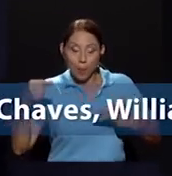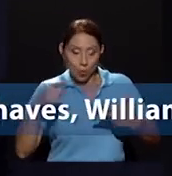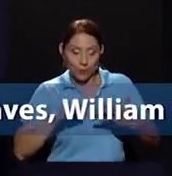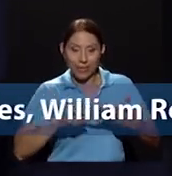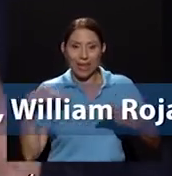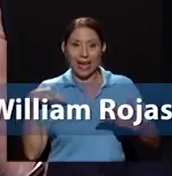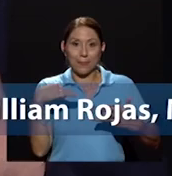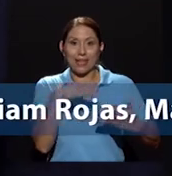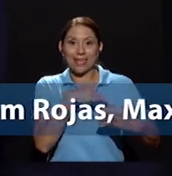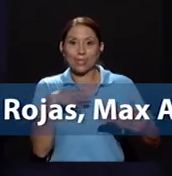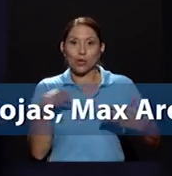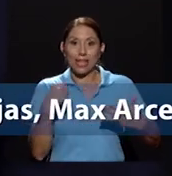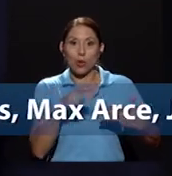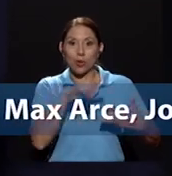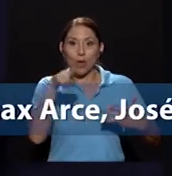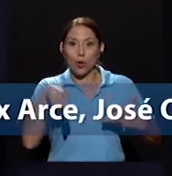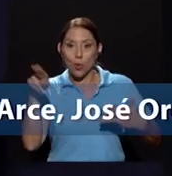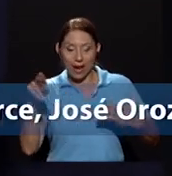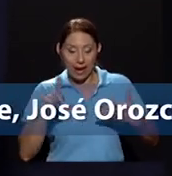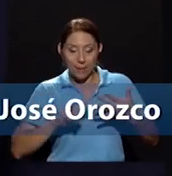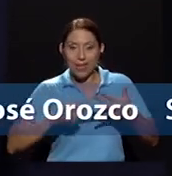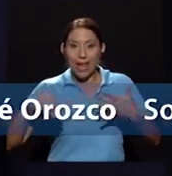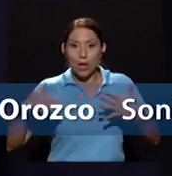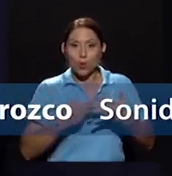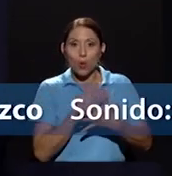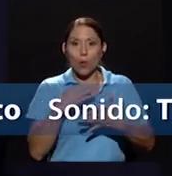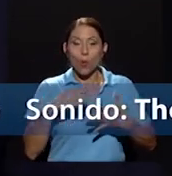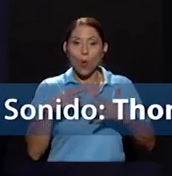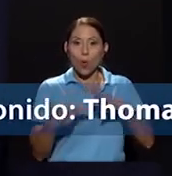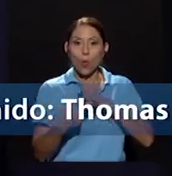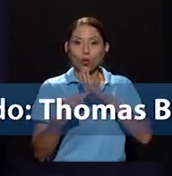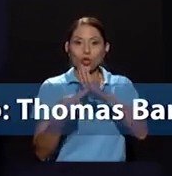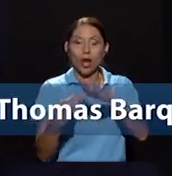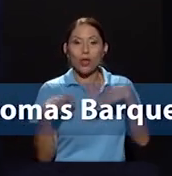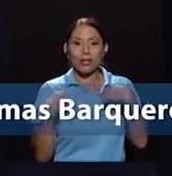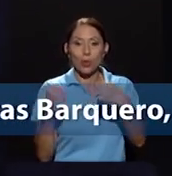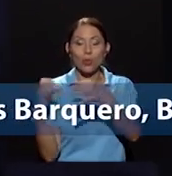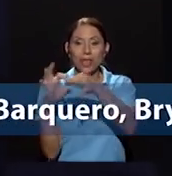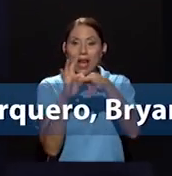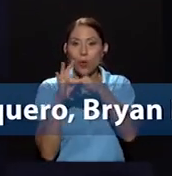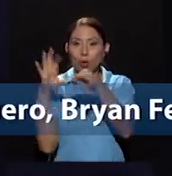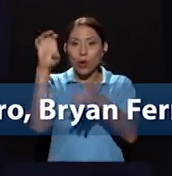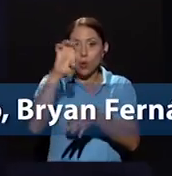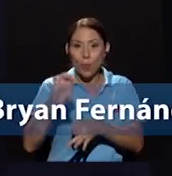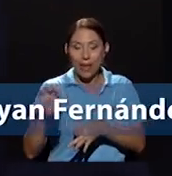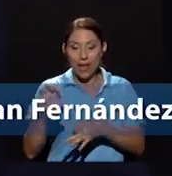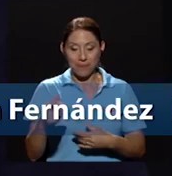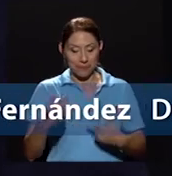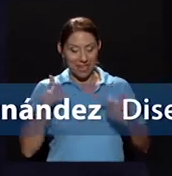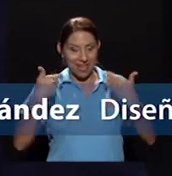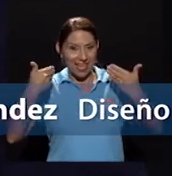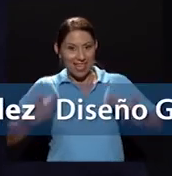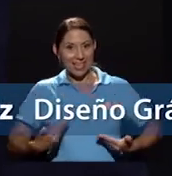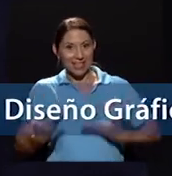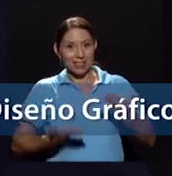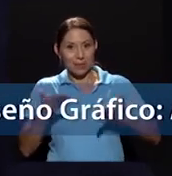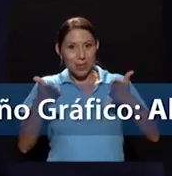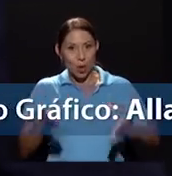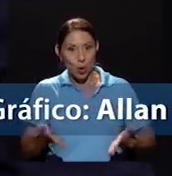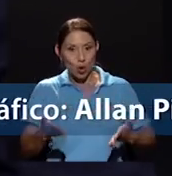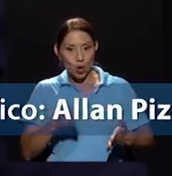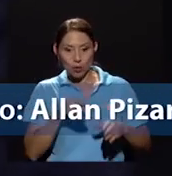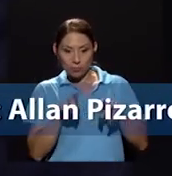noruega el nuevo comisionado de salud de la unión europea y este servidor hablando